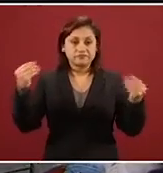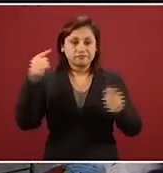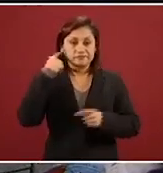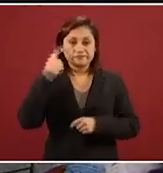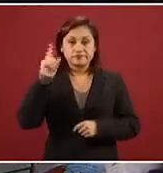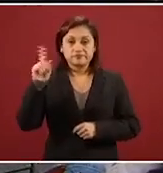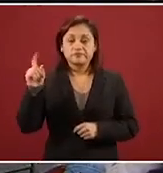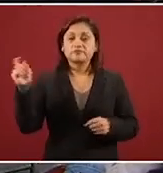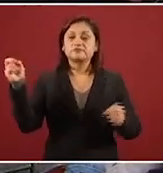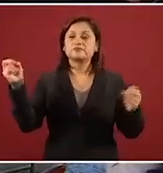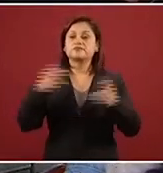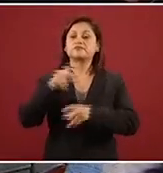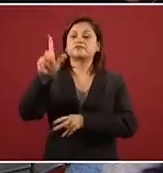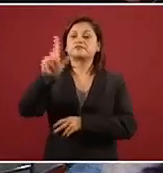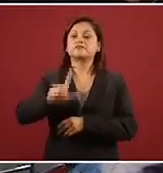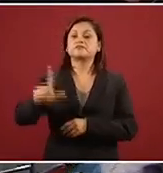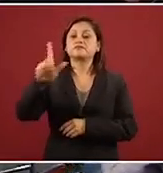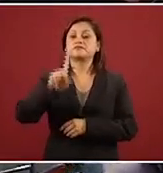El lunes.